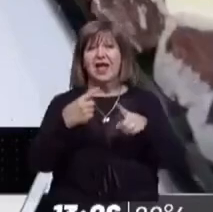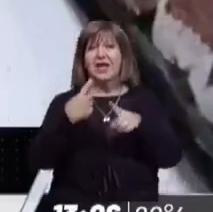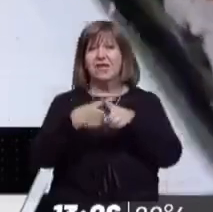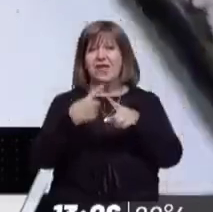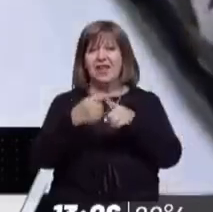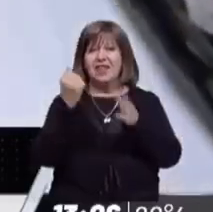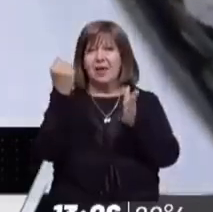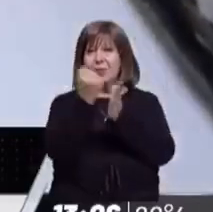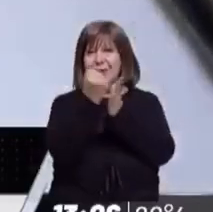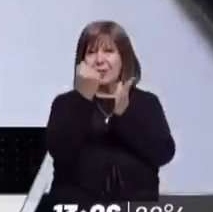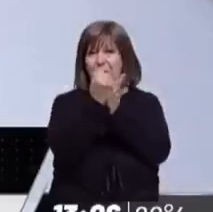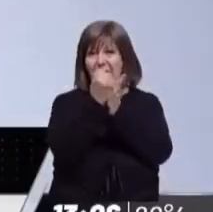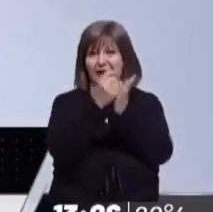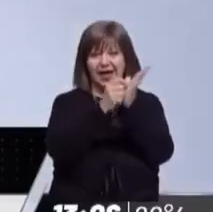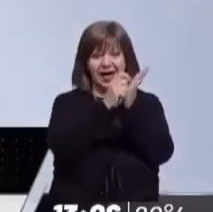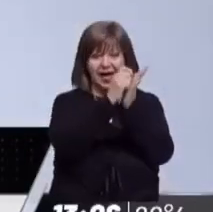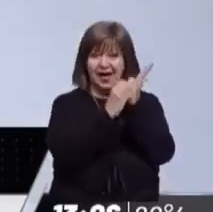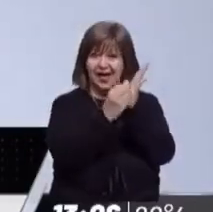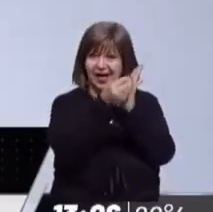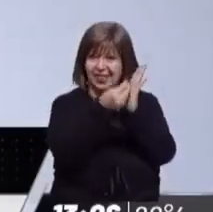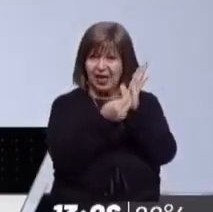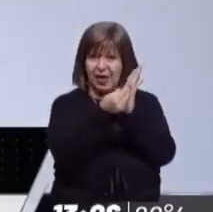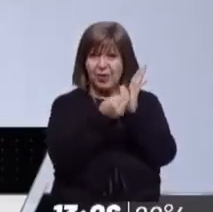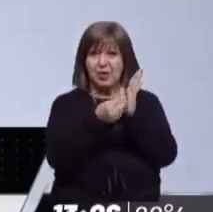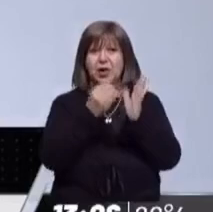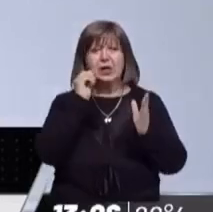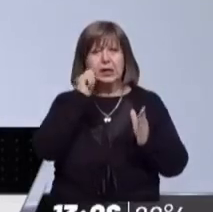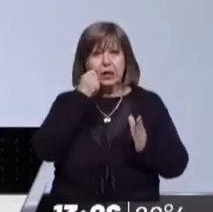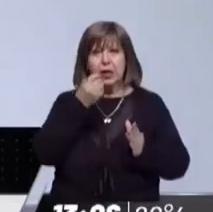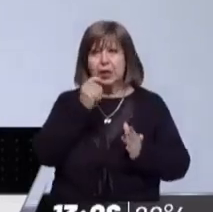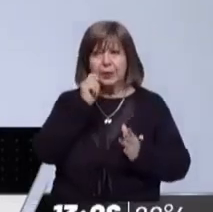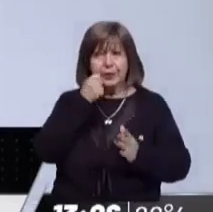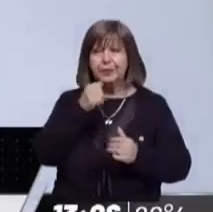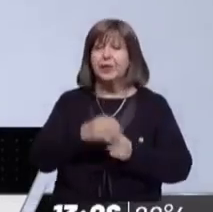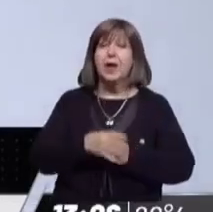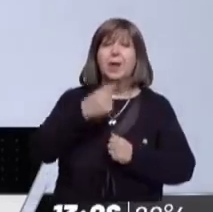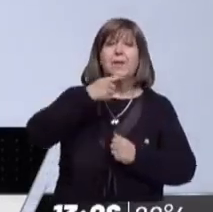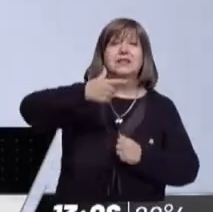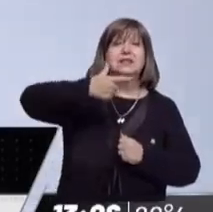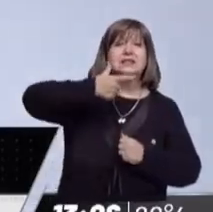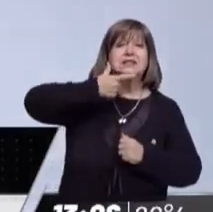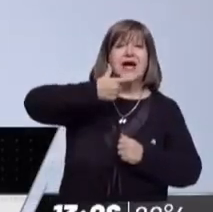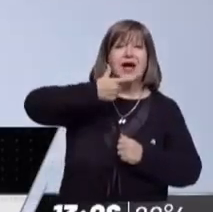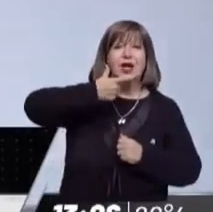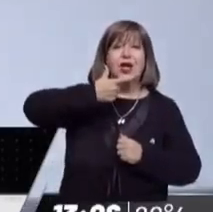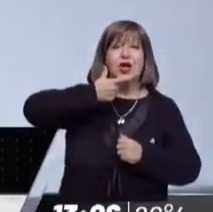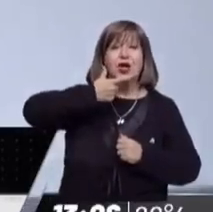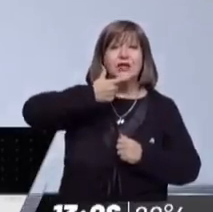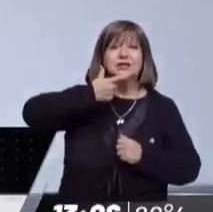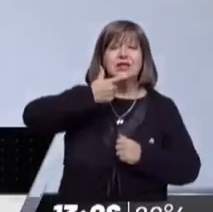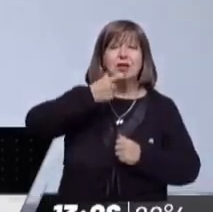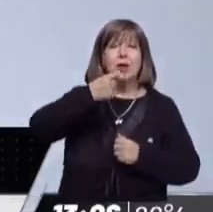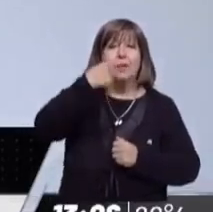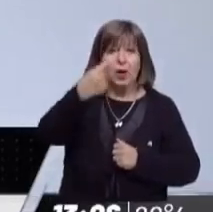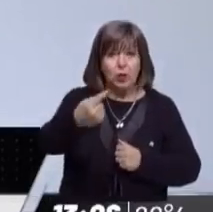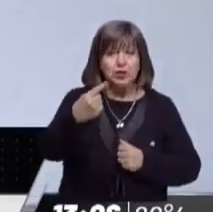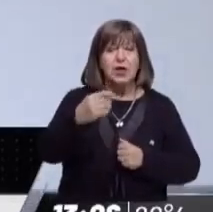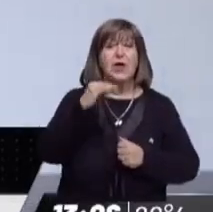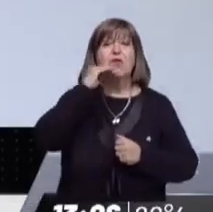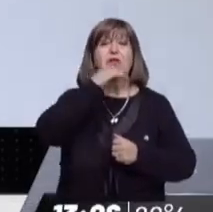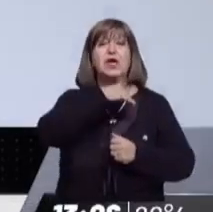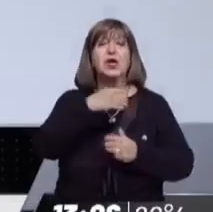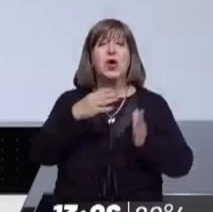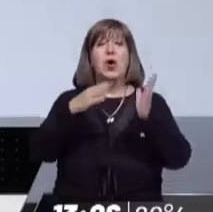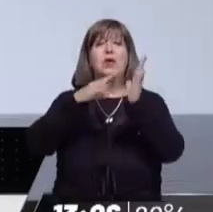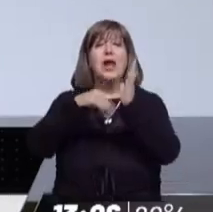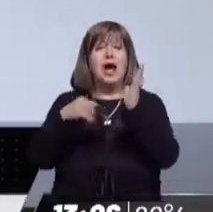te juro que todo lo que hemos probado es una maravilla. Sí, escucho. Pregúntale a Fabián, que acá no estamos atentos con Noelia. Tanto. Vino blanco.